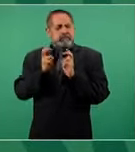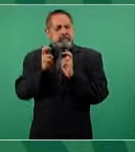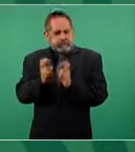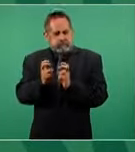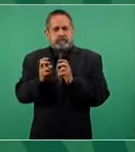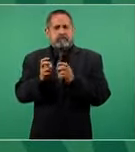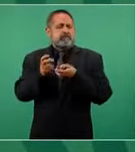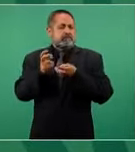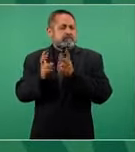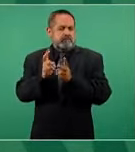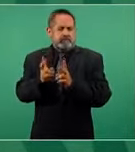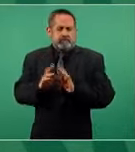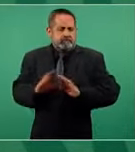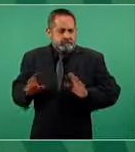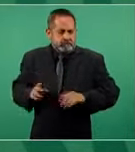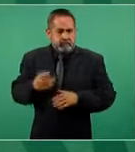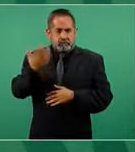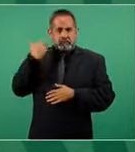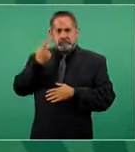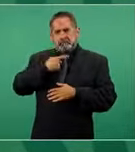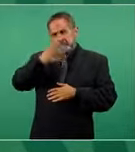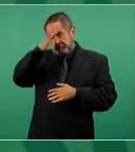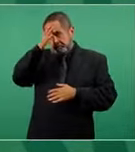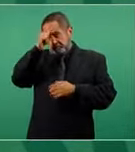vamos a decir, acordamos.